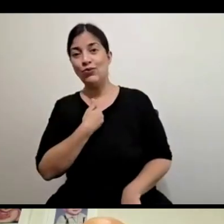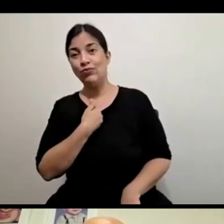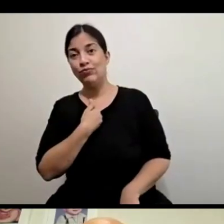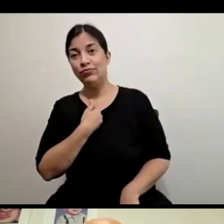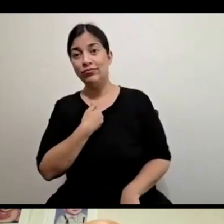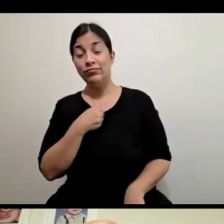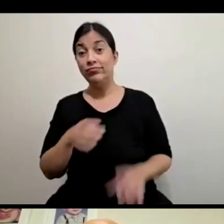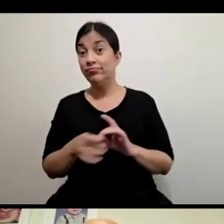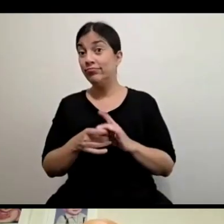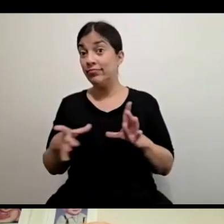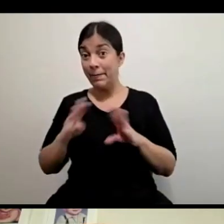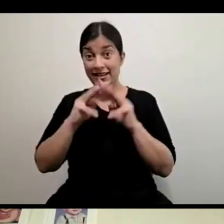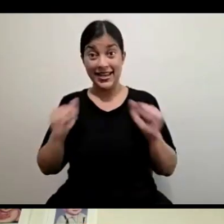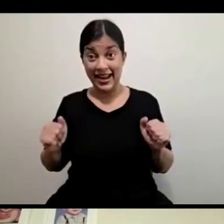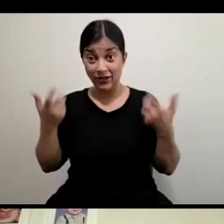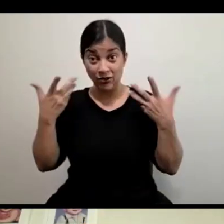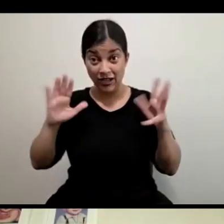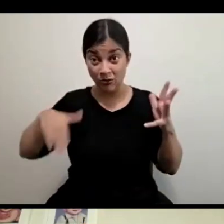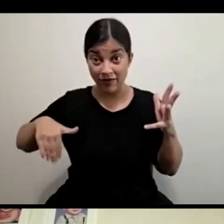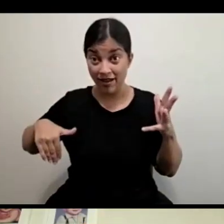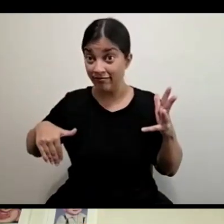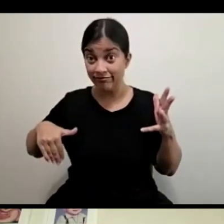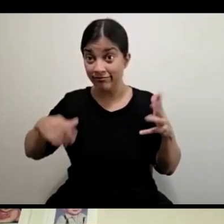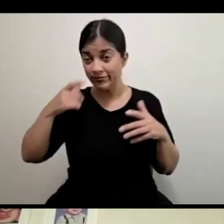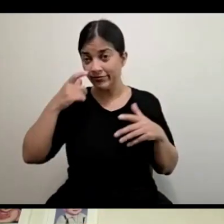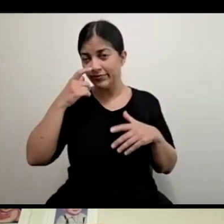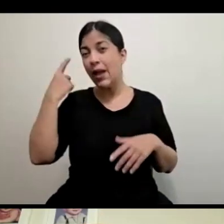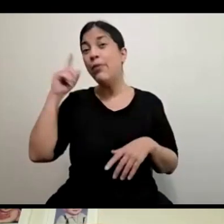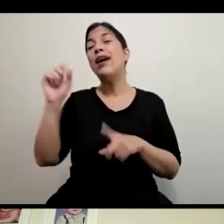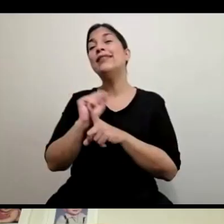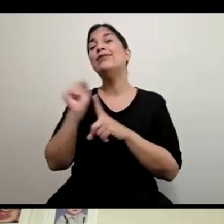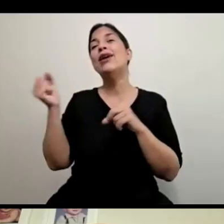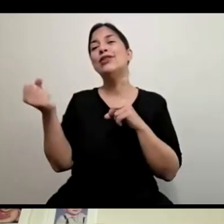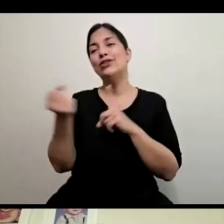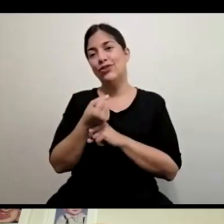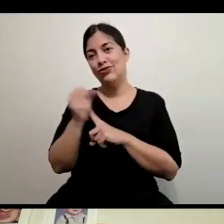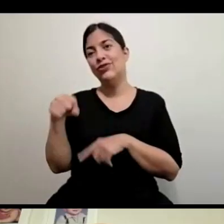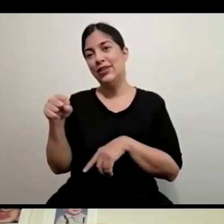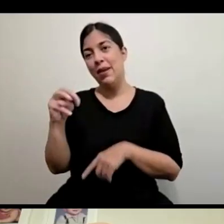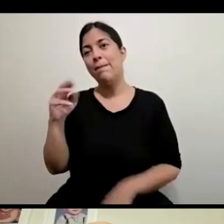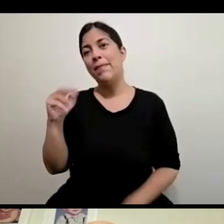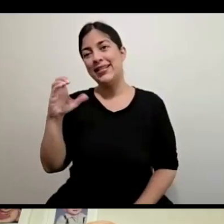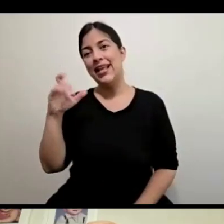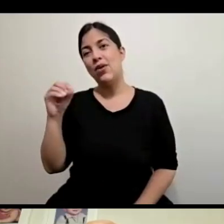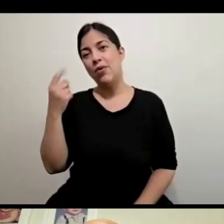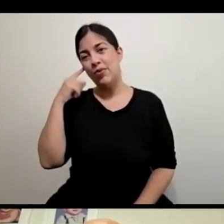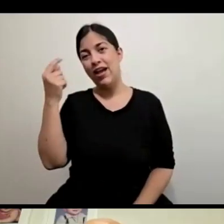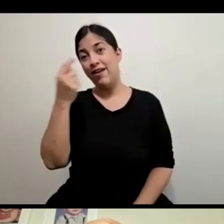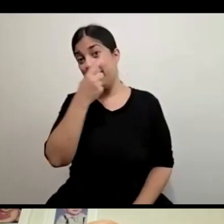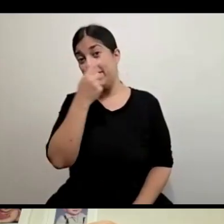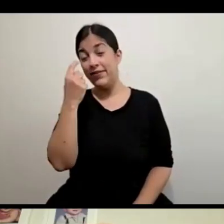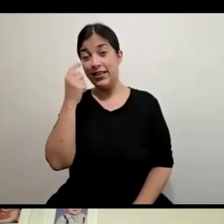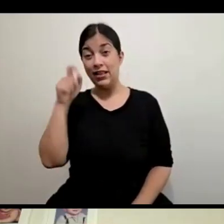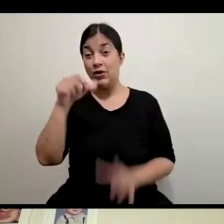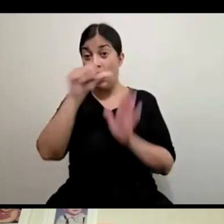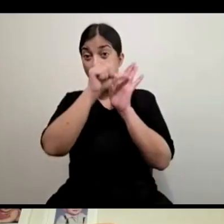haber terminado bachillerato. Porque él le dio una situación de medicina. Sí, no, tuvo que, de la vista, sí, él le operaron, tuvo